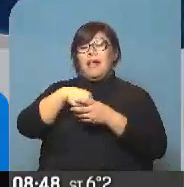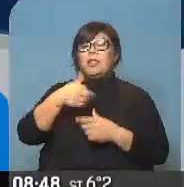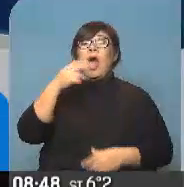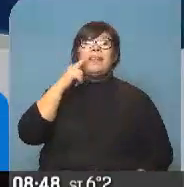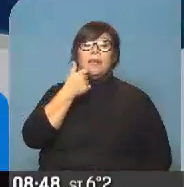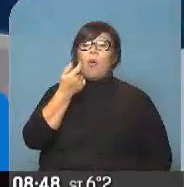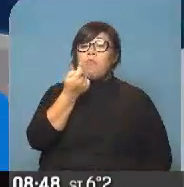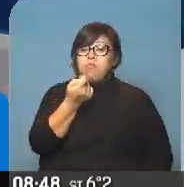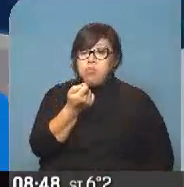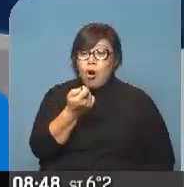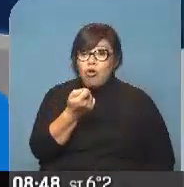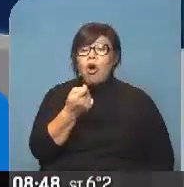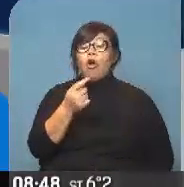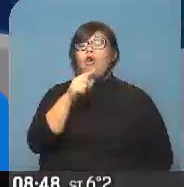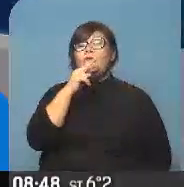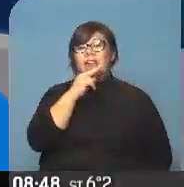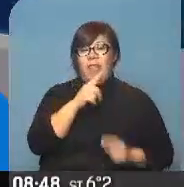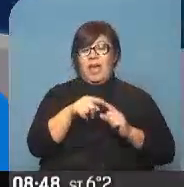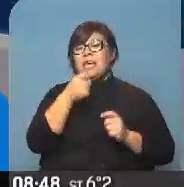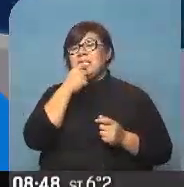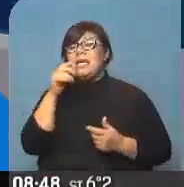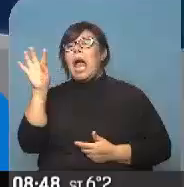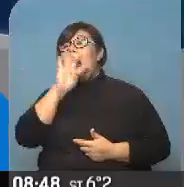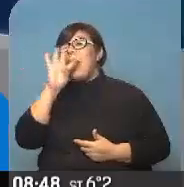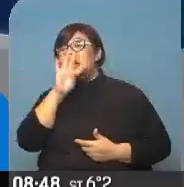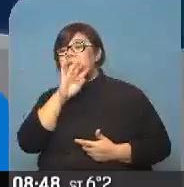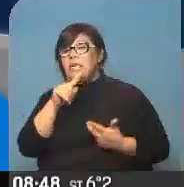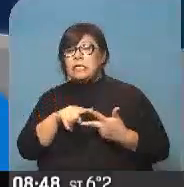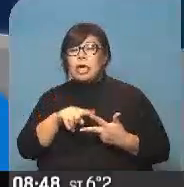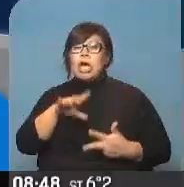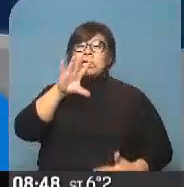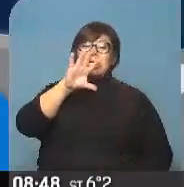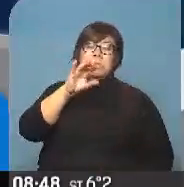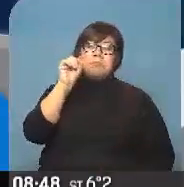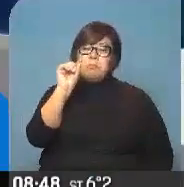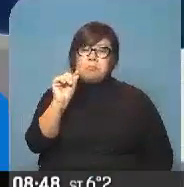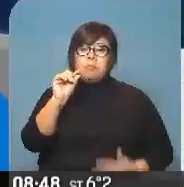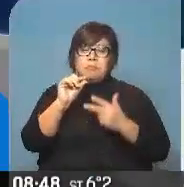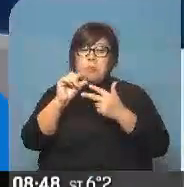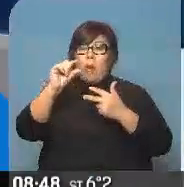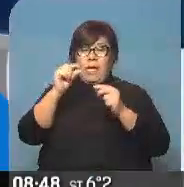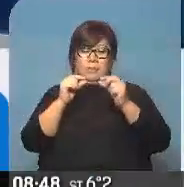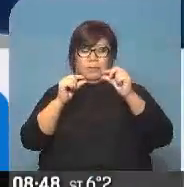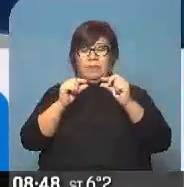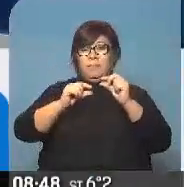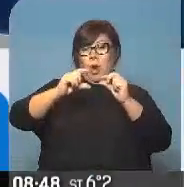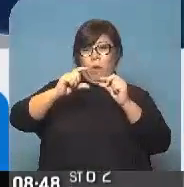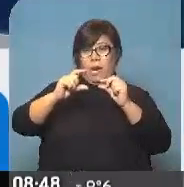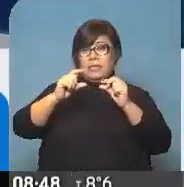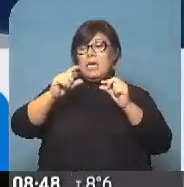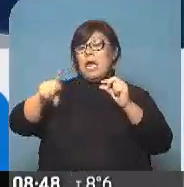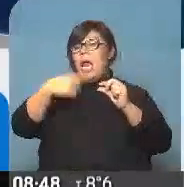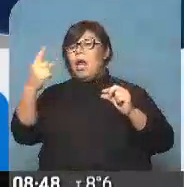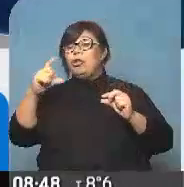caso de ser amarillo es cuando se ubica entre los 10 y los 50 microgramos y ya cuando superan estos 50 microgramos el color asignado